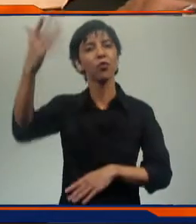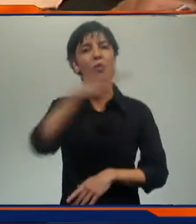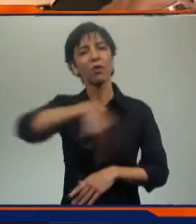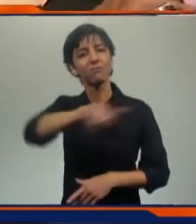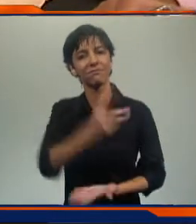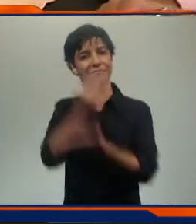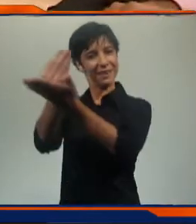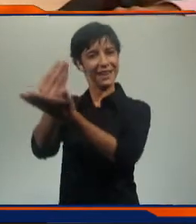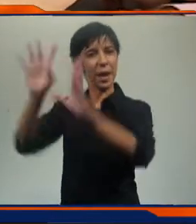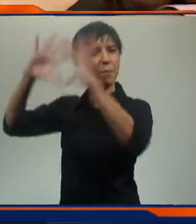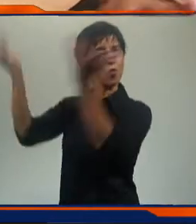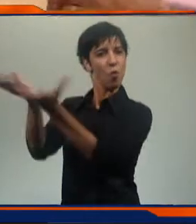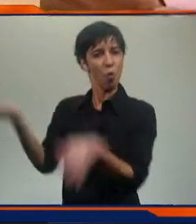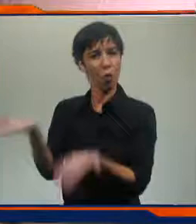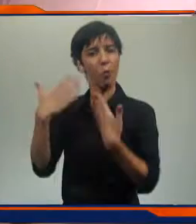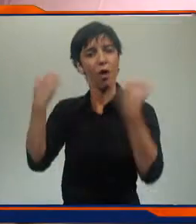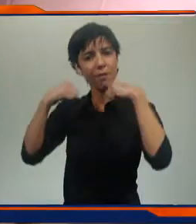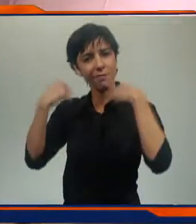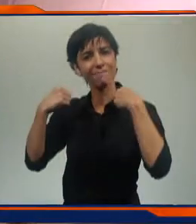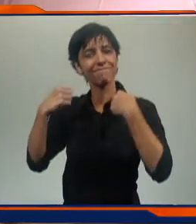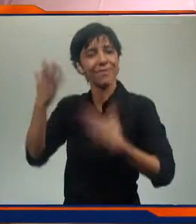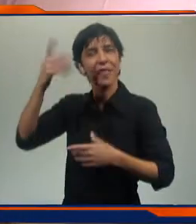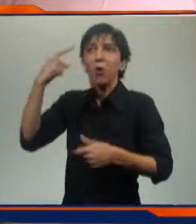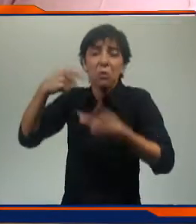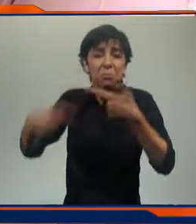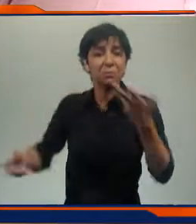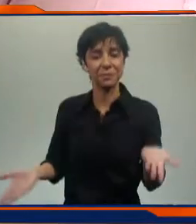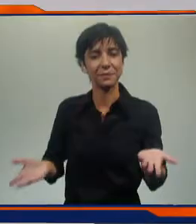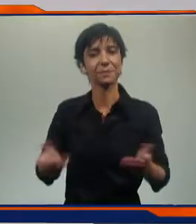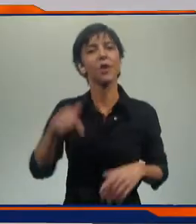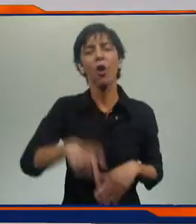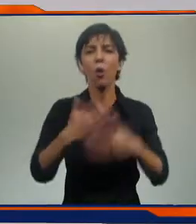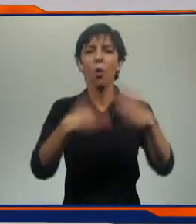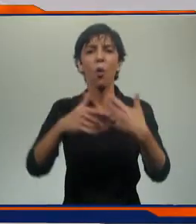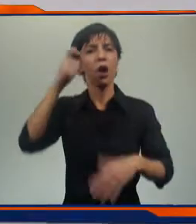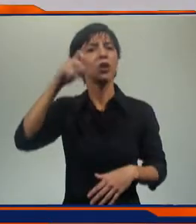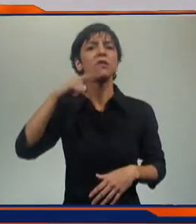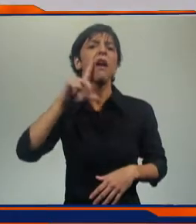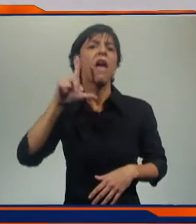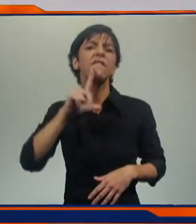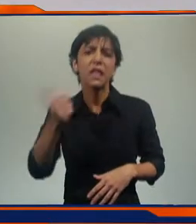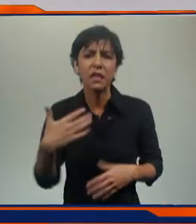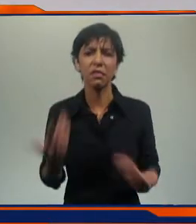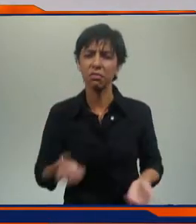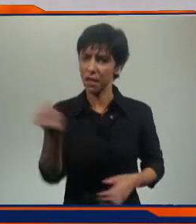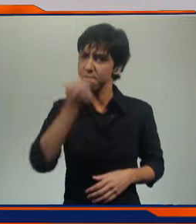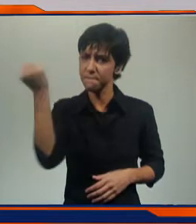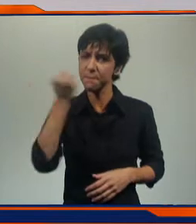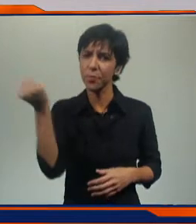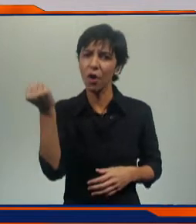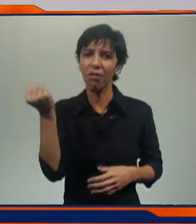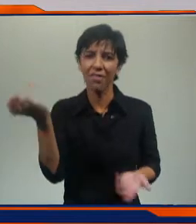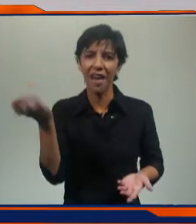competencia que hay en argentina son los juegos evita donde incorpora a atletas o a todos los deportes o la gran mayoría de los